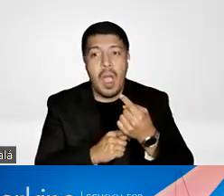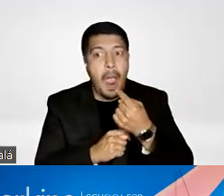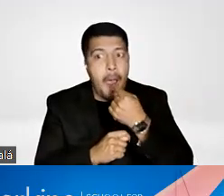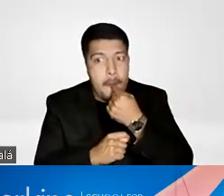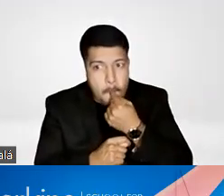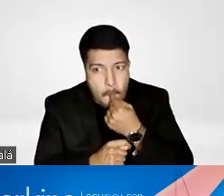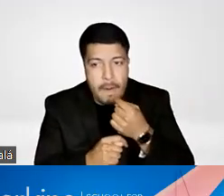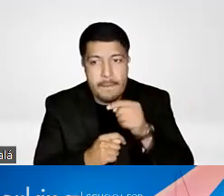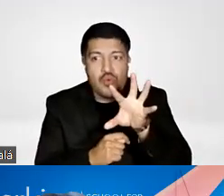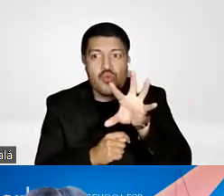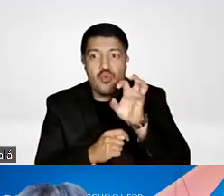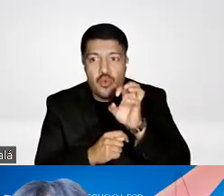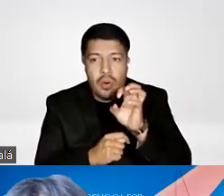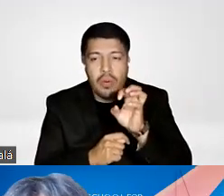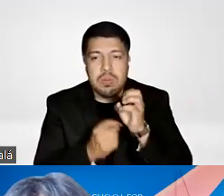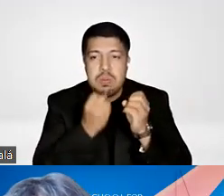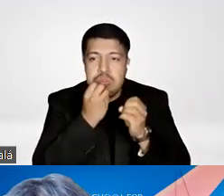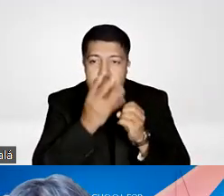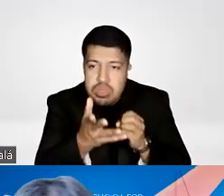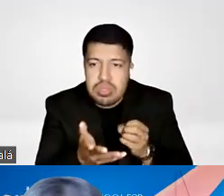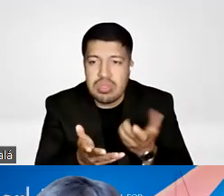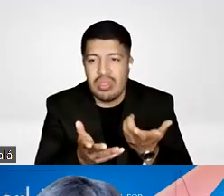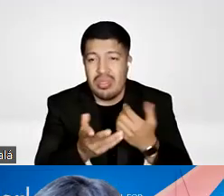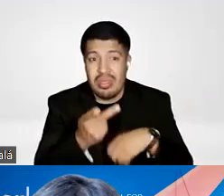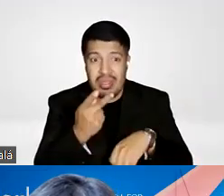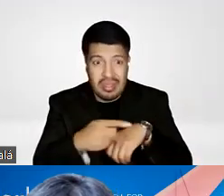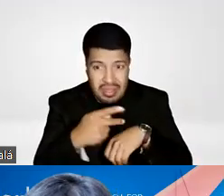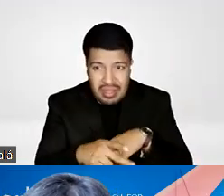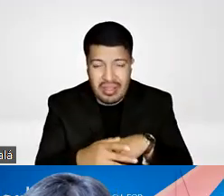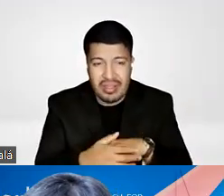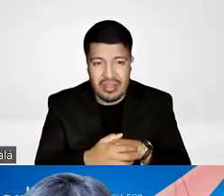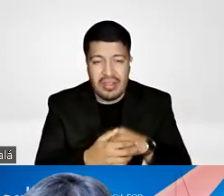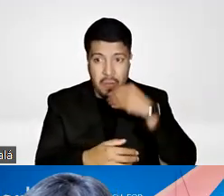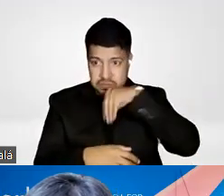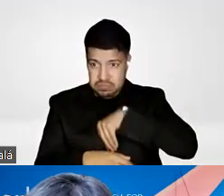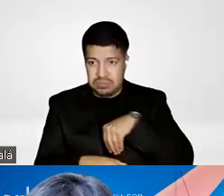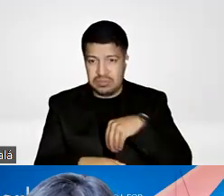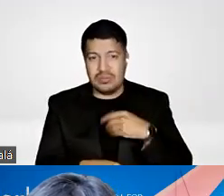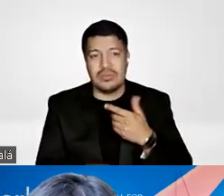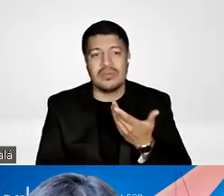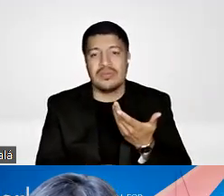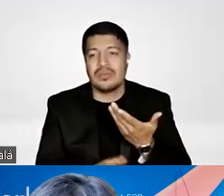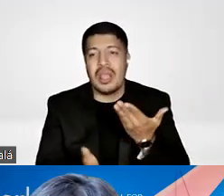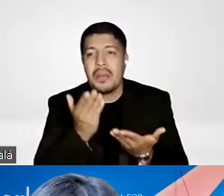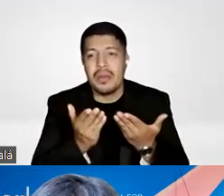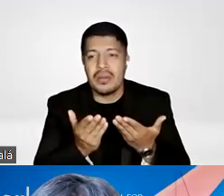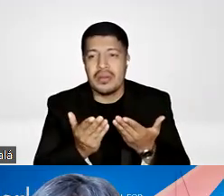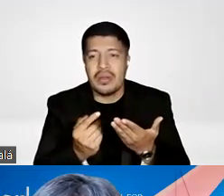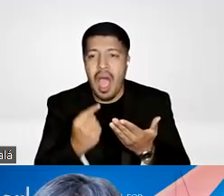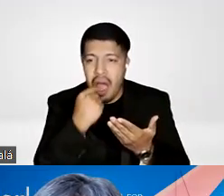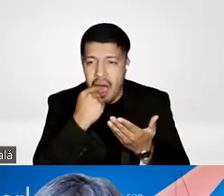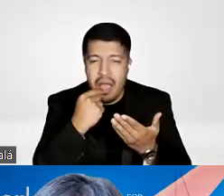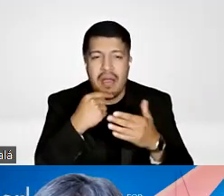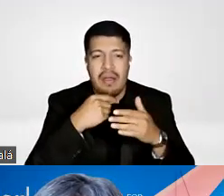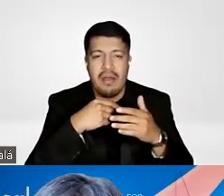hay que verificar si es alguna cuestión, por ejemplo, frenillo lingual, dependiendo de qué grado, etcétera, ok. Pero si